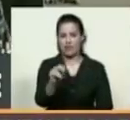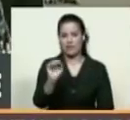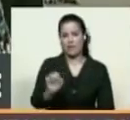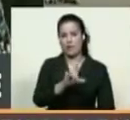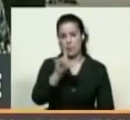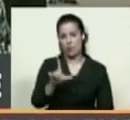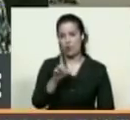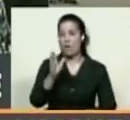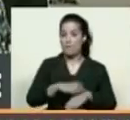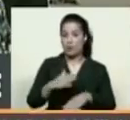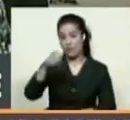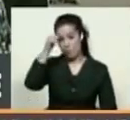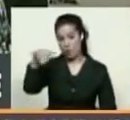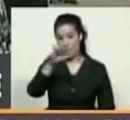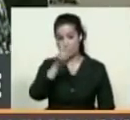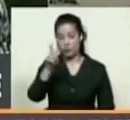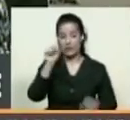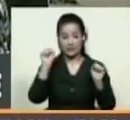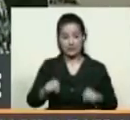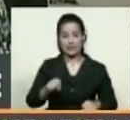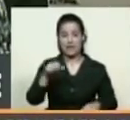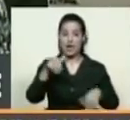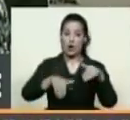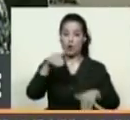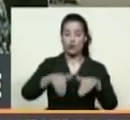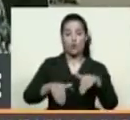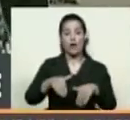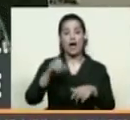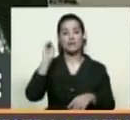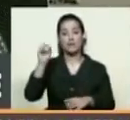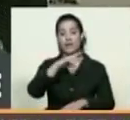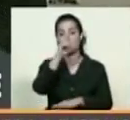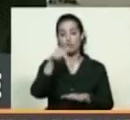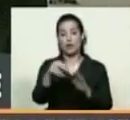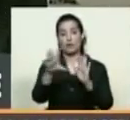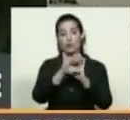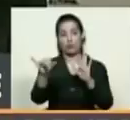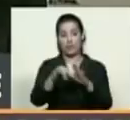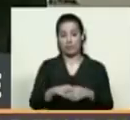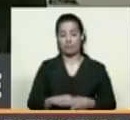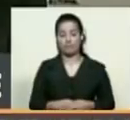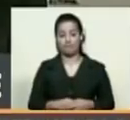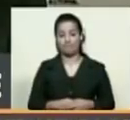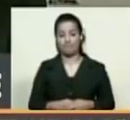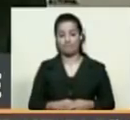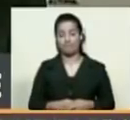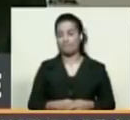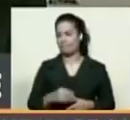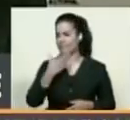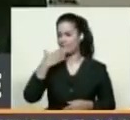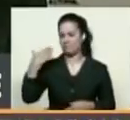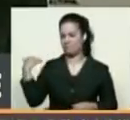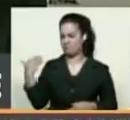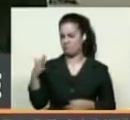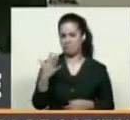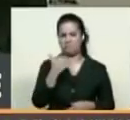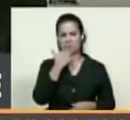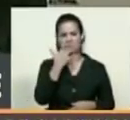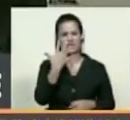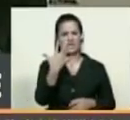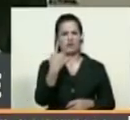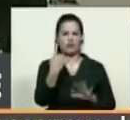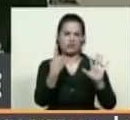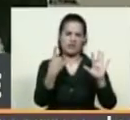cuando el pueblo de Venezuela eligió a la Asamblea Nacional Constituyente. no hace mucho, hace apenas